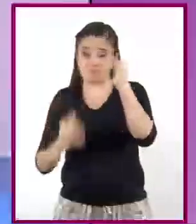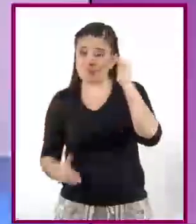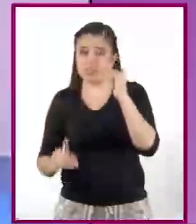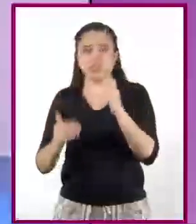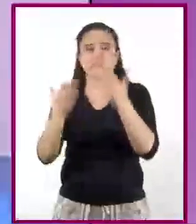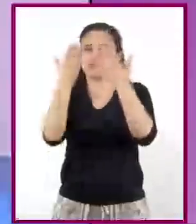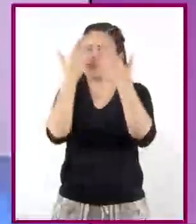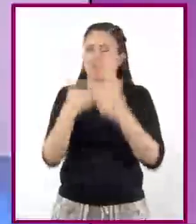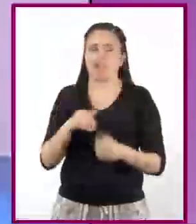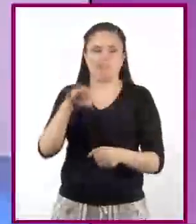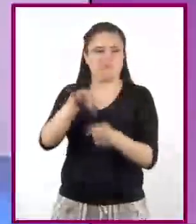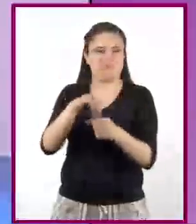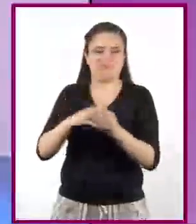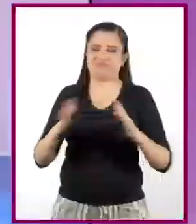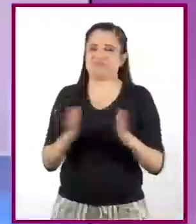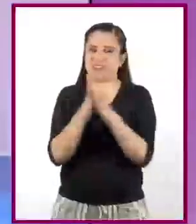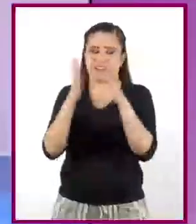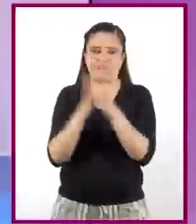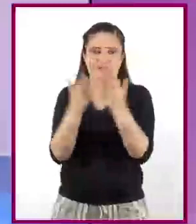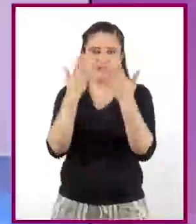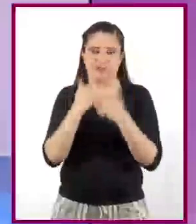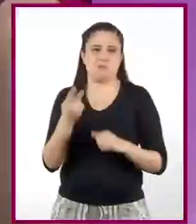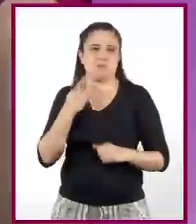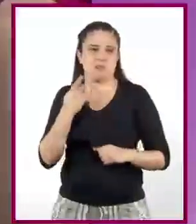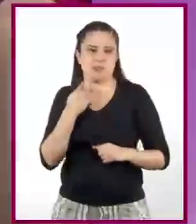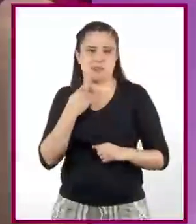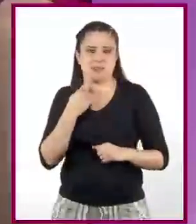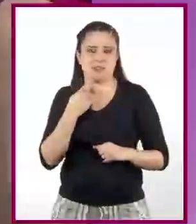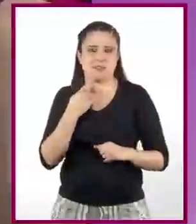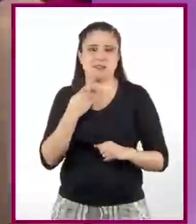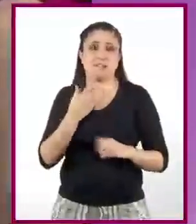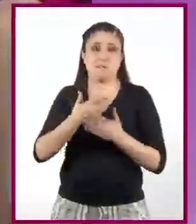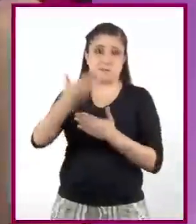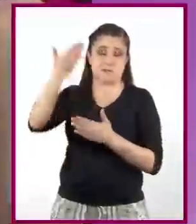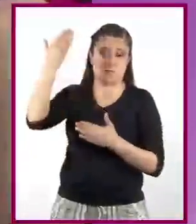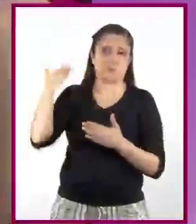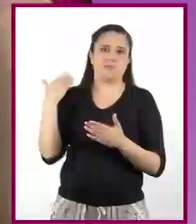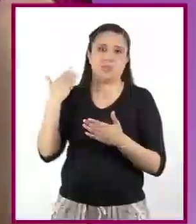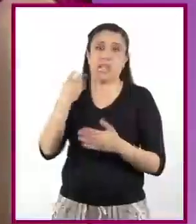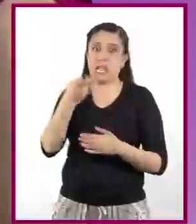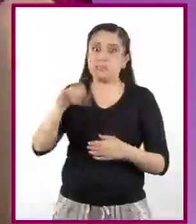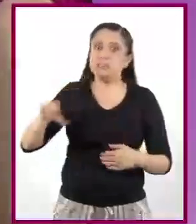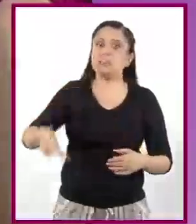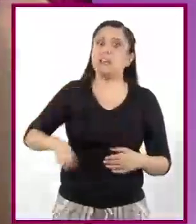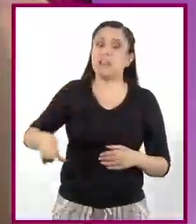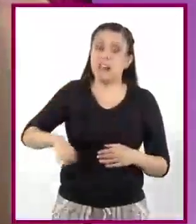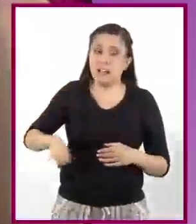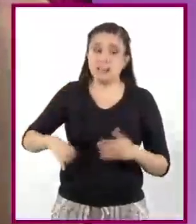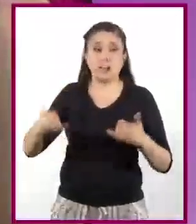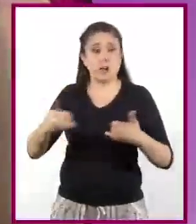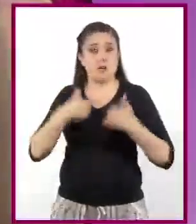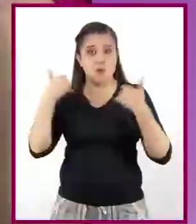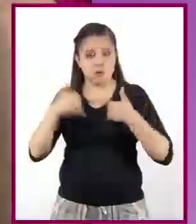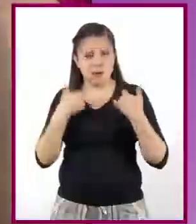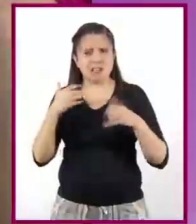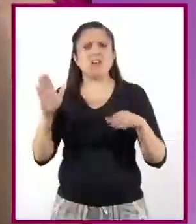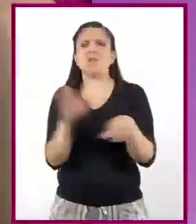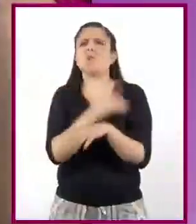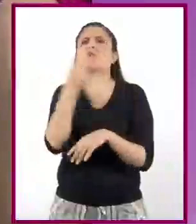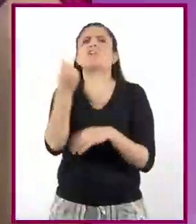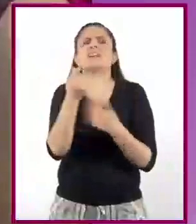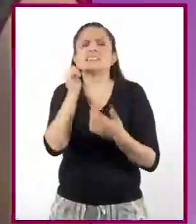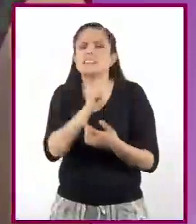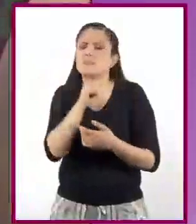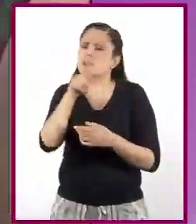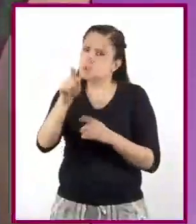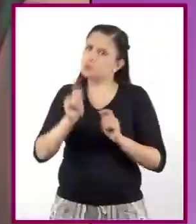una nula o muy escasa participación en política. Esto es muy interesante. Y de nuevo con los jóvenes, ¿por qué es importante que